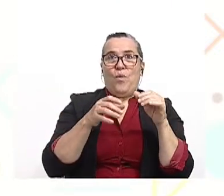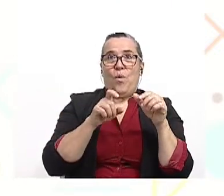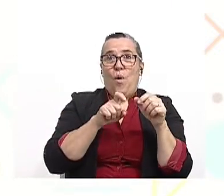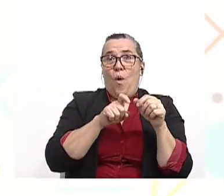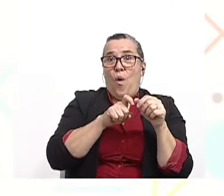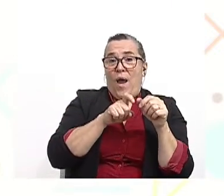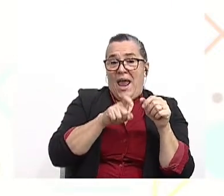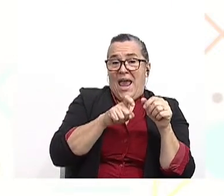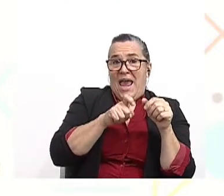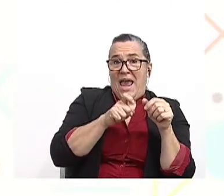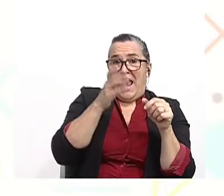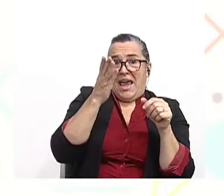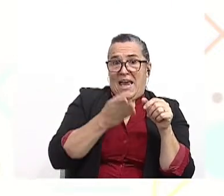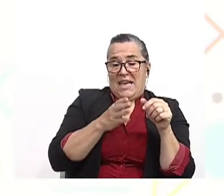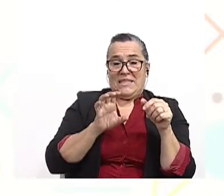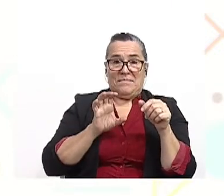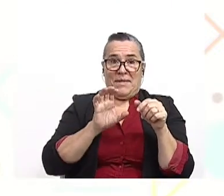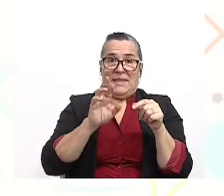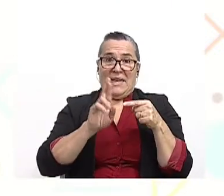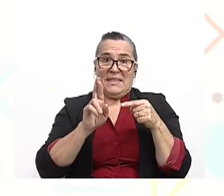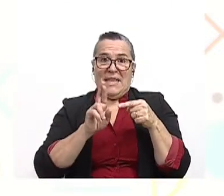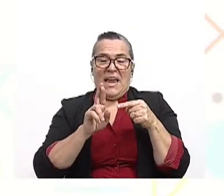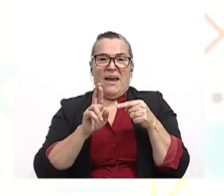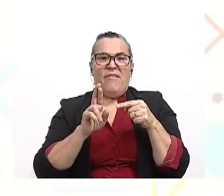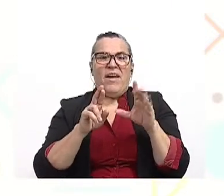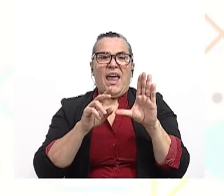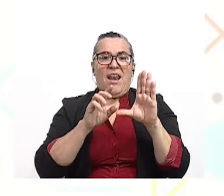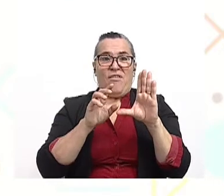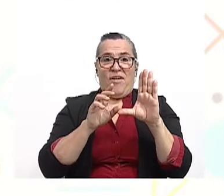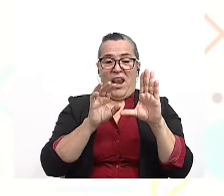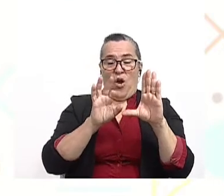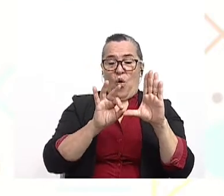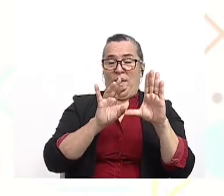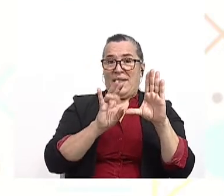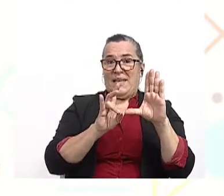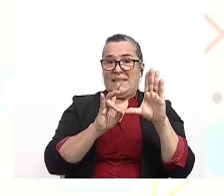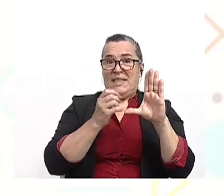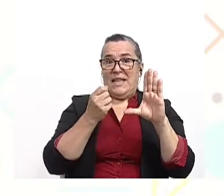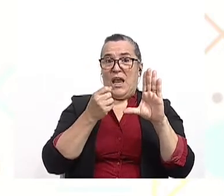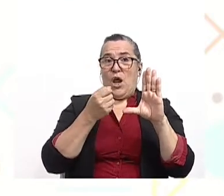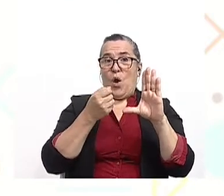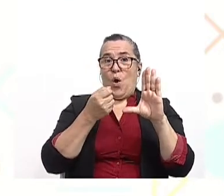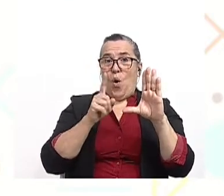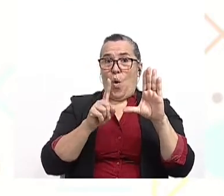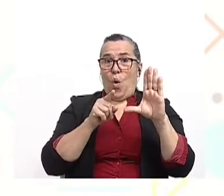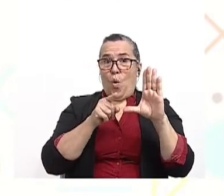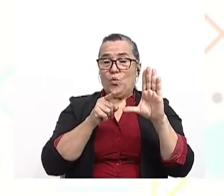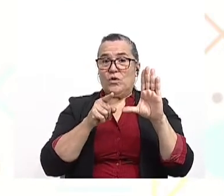x pertenece a R y x está entre 97,11 y